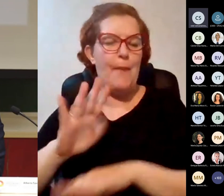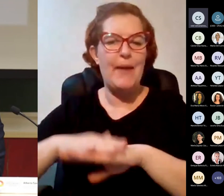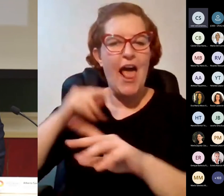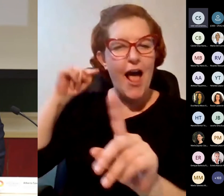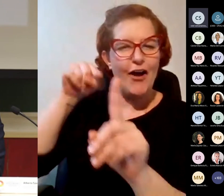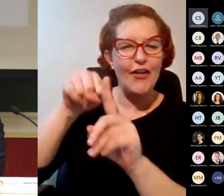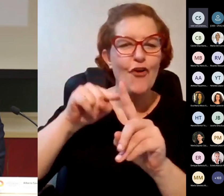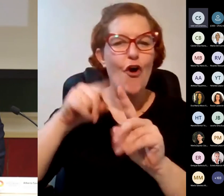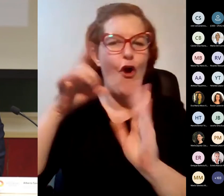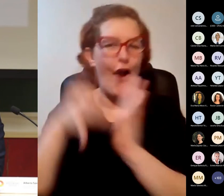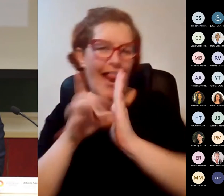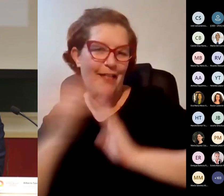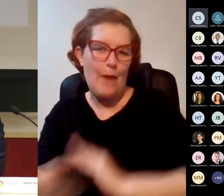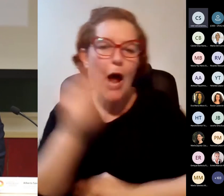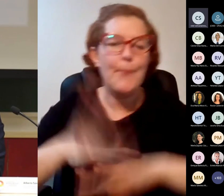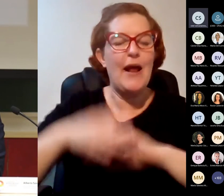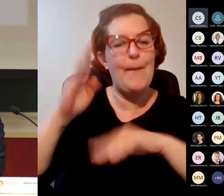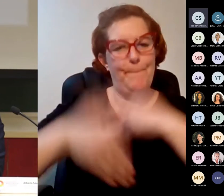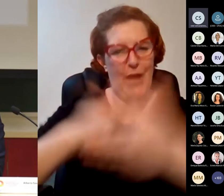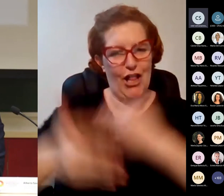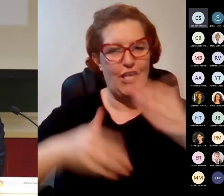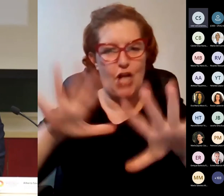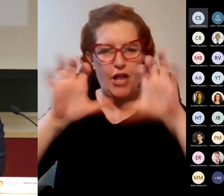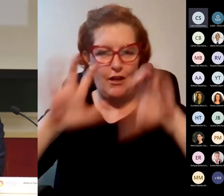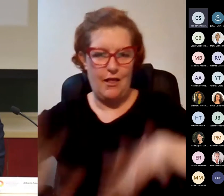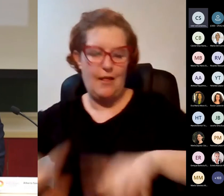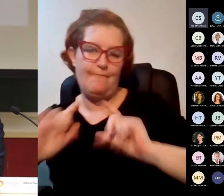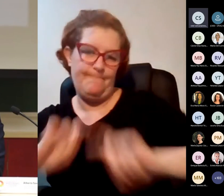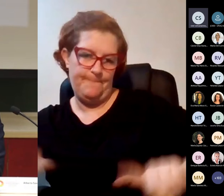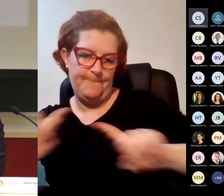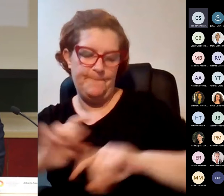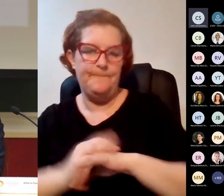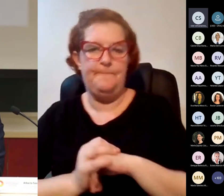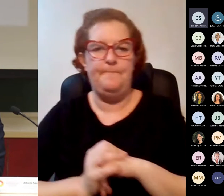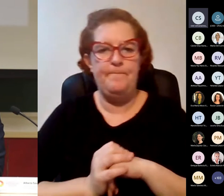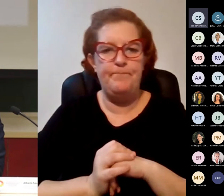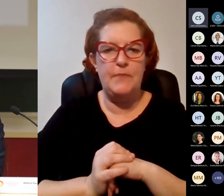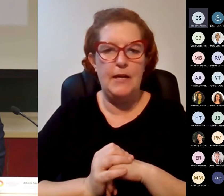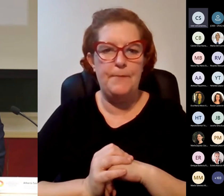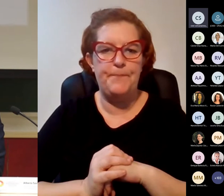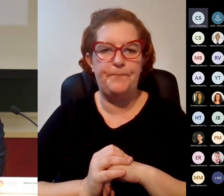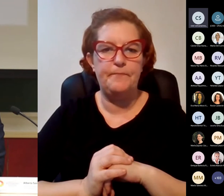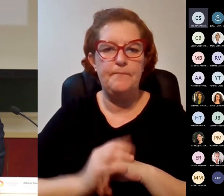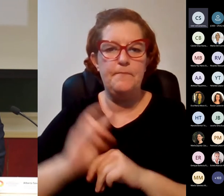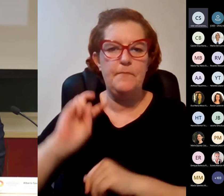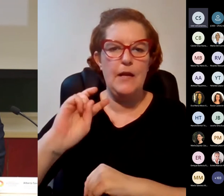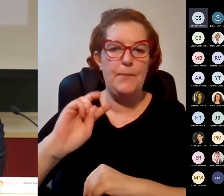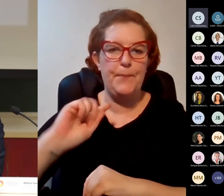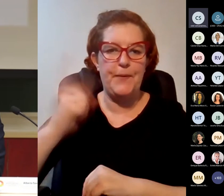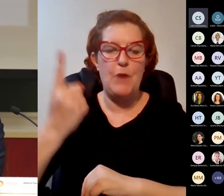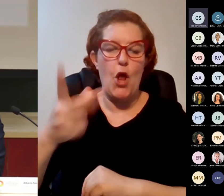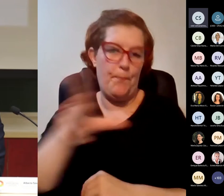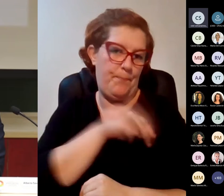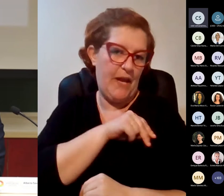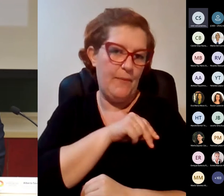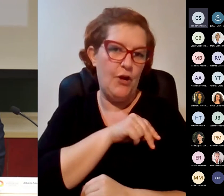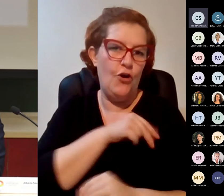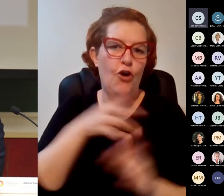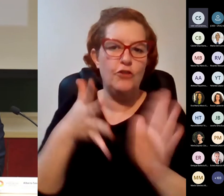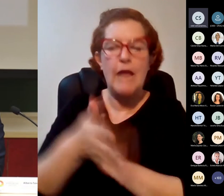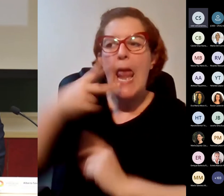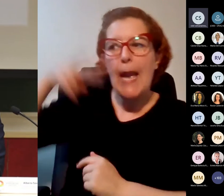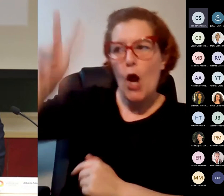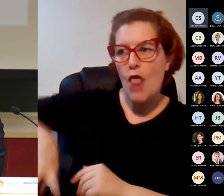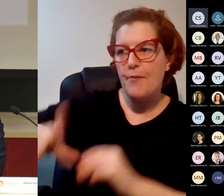enseñanza-aprendizaje el premio de profesores innovadores lleva a primer término el reconocimiento del compromiso del profesora de la universidad rey juan carlos